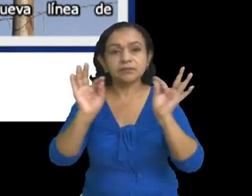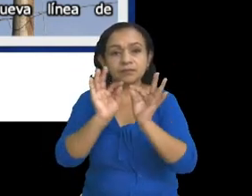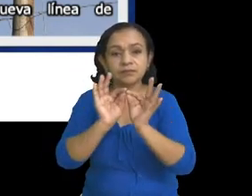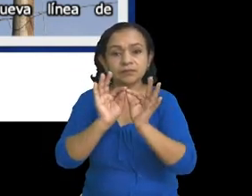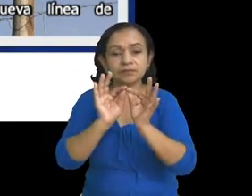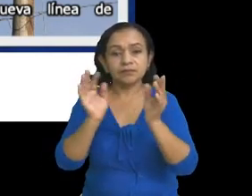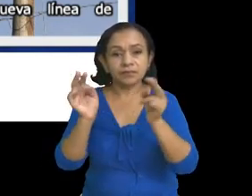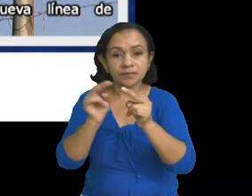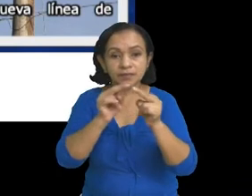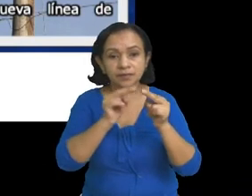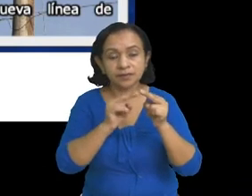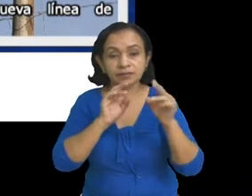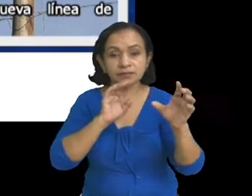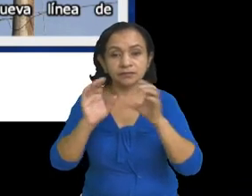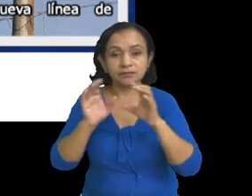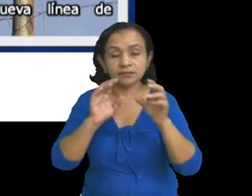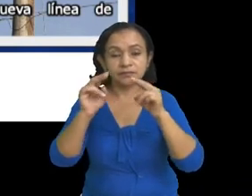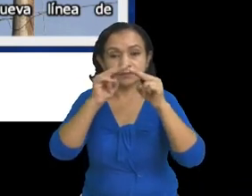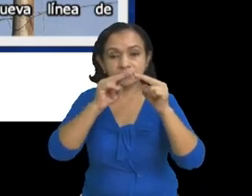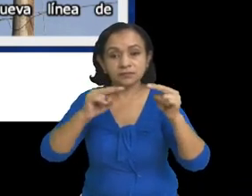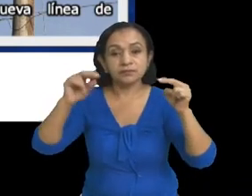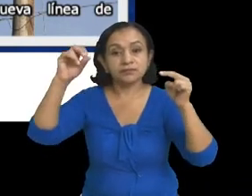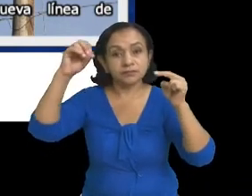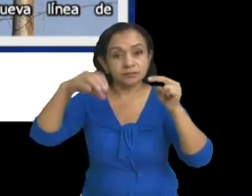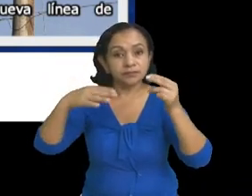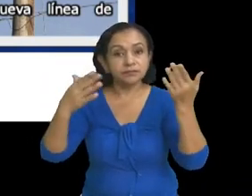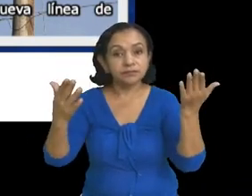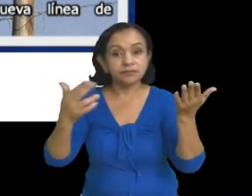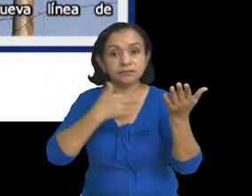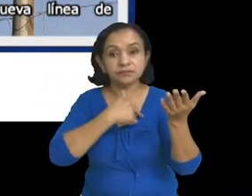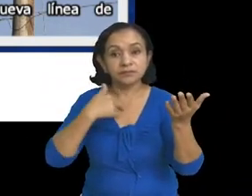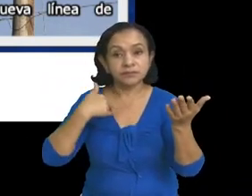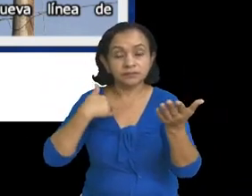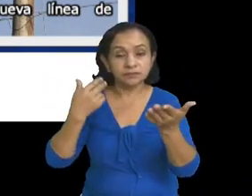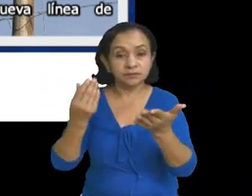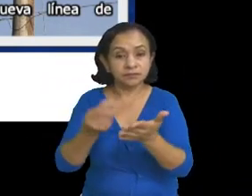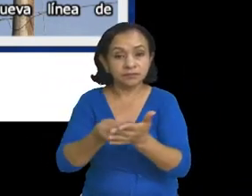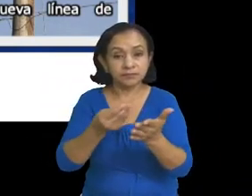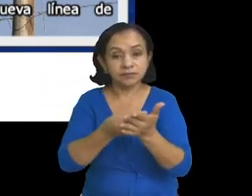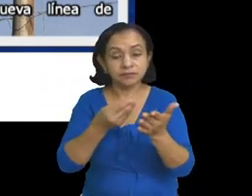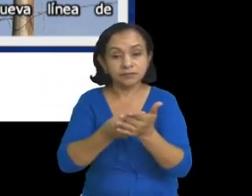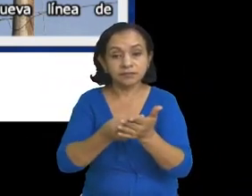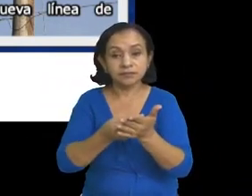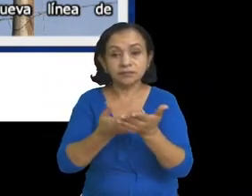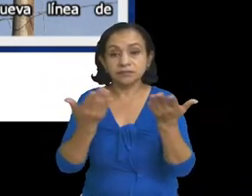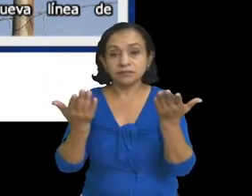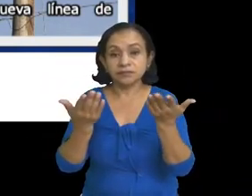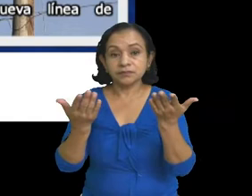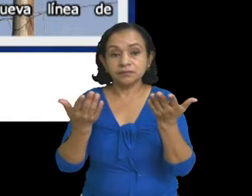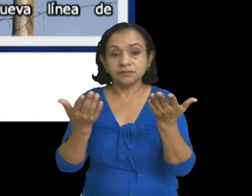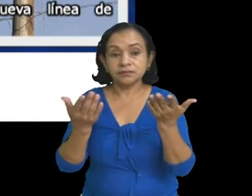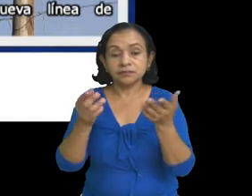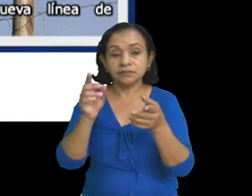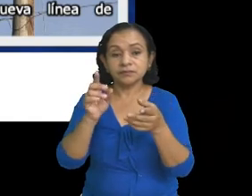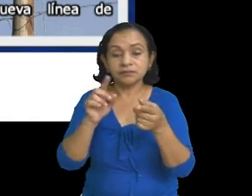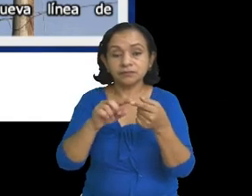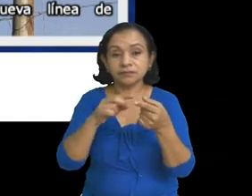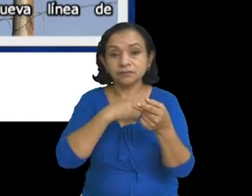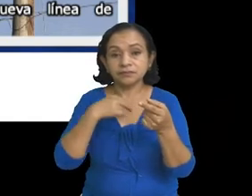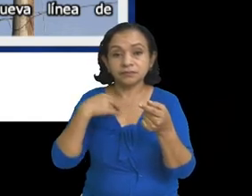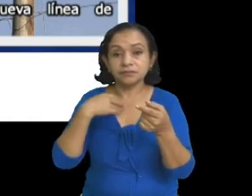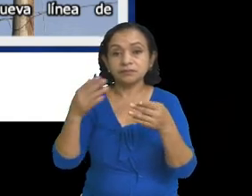Al conectar nosotros, la energía ya que van a comprar la distribuidora, que es la DOSA, sí,